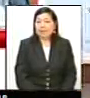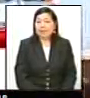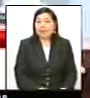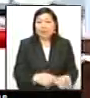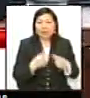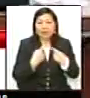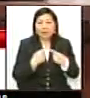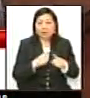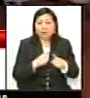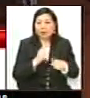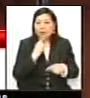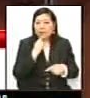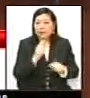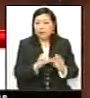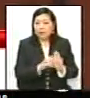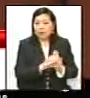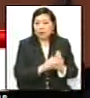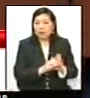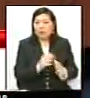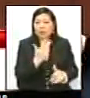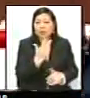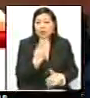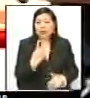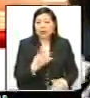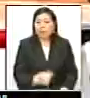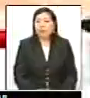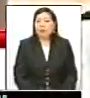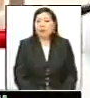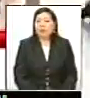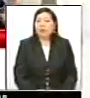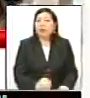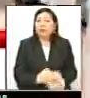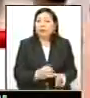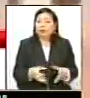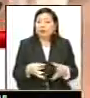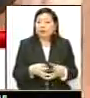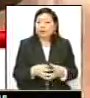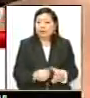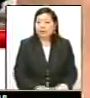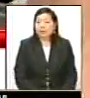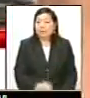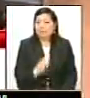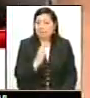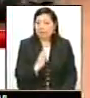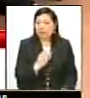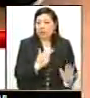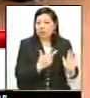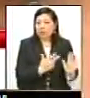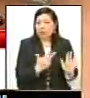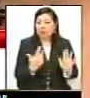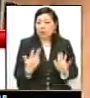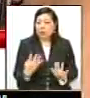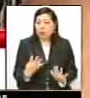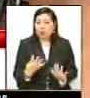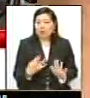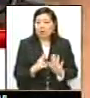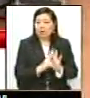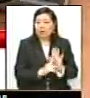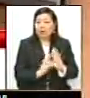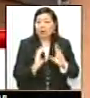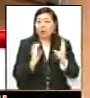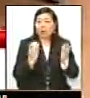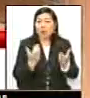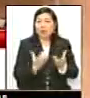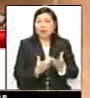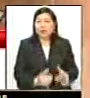Informe de calificación, denuncia constitucional número 34. De conformidad con lo establecido en el inciso B del artículo 89 del reglamento del Congreso